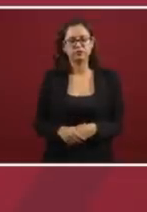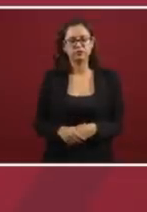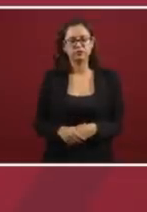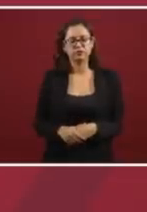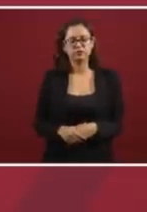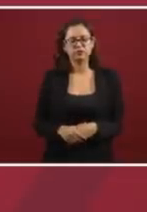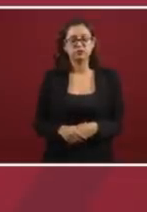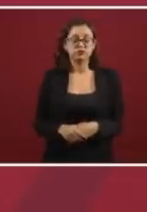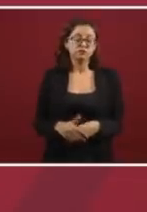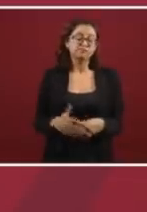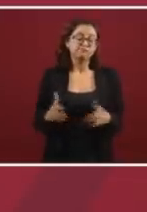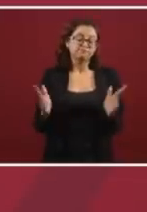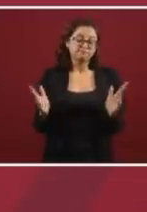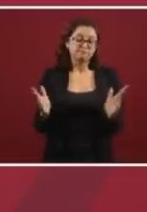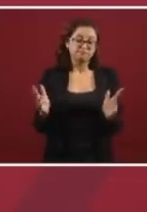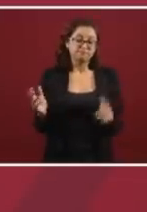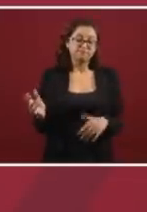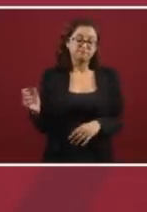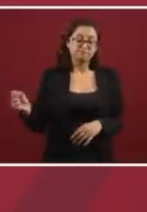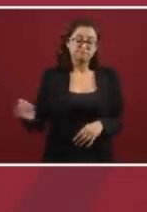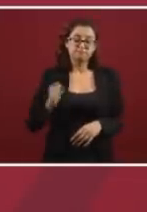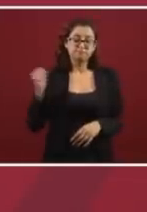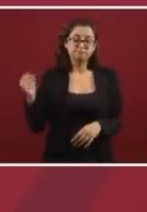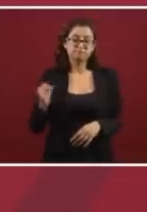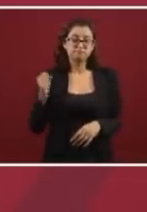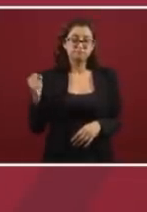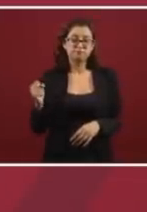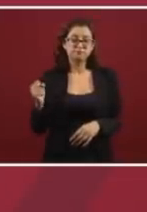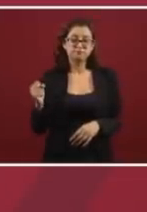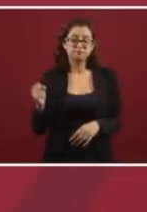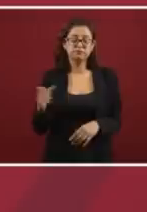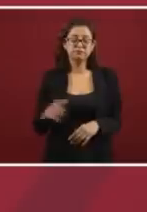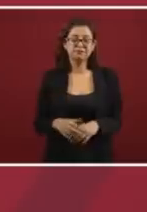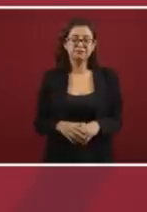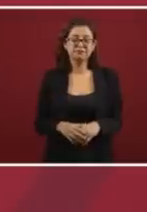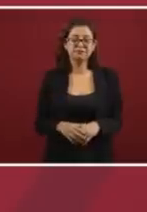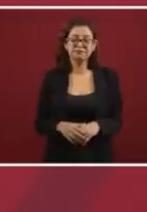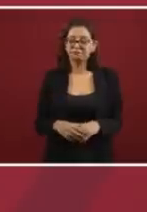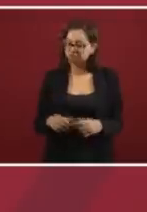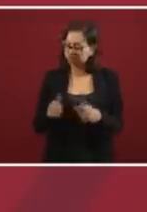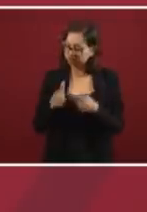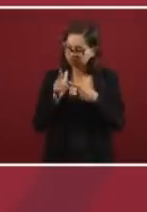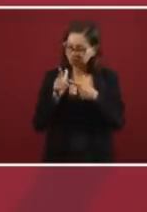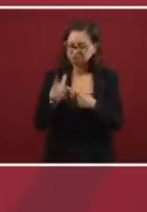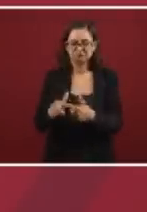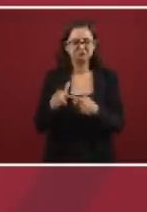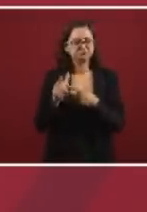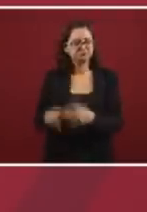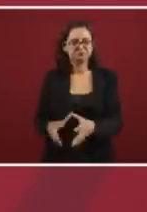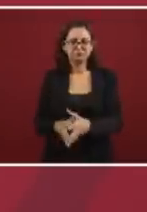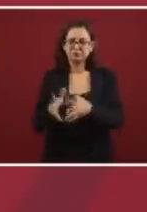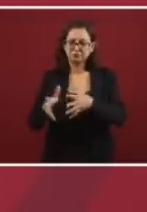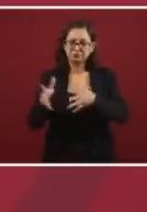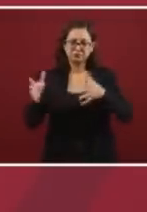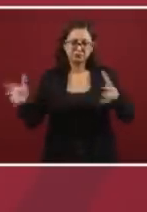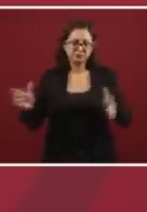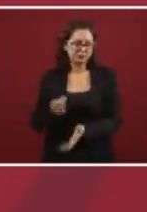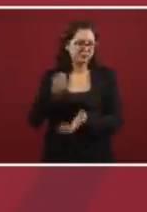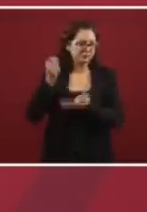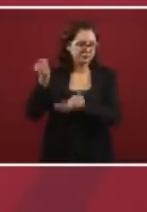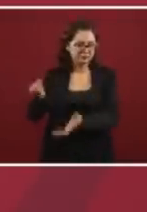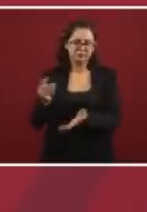y afortunadamente y se sigue invirtiendo y sigue habiendo